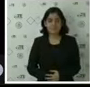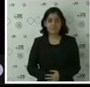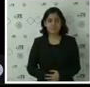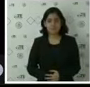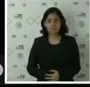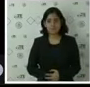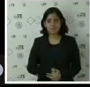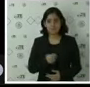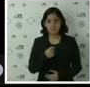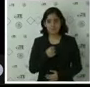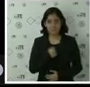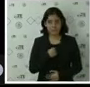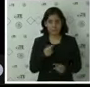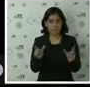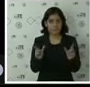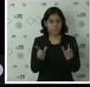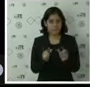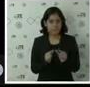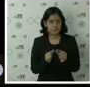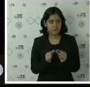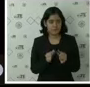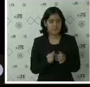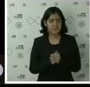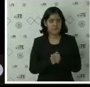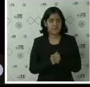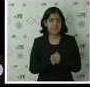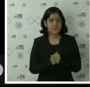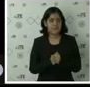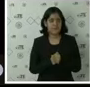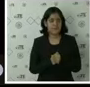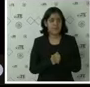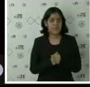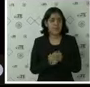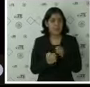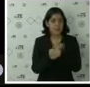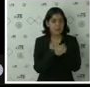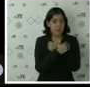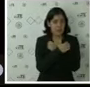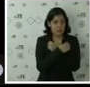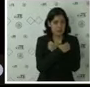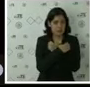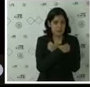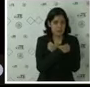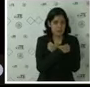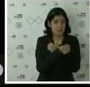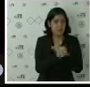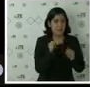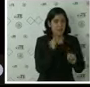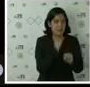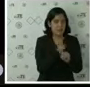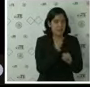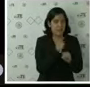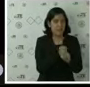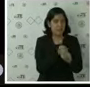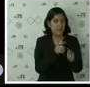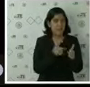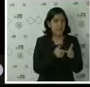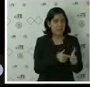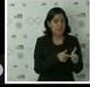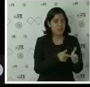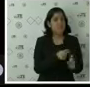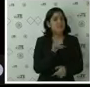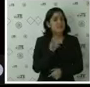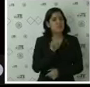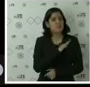Pues mi conclusión es de que la educación sí puede seguir funcionando de manera virtual, pero